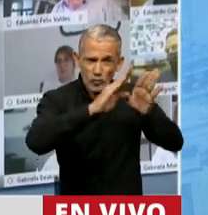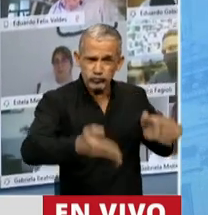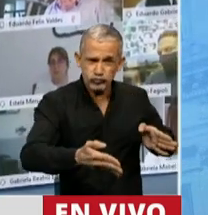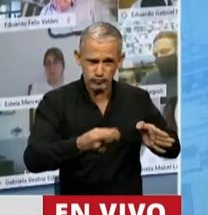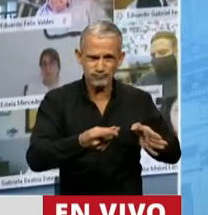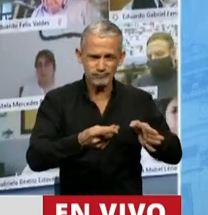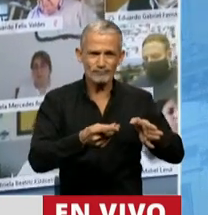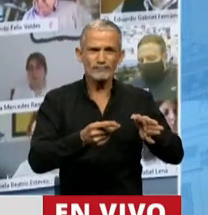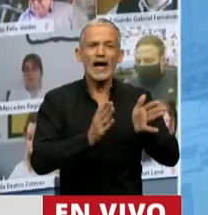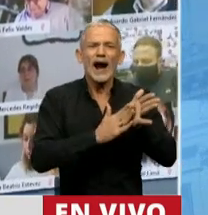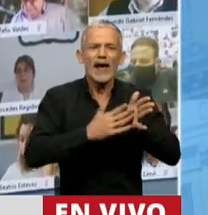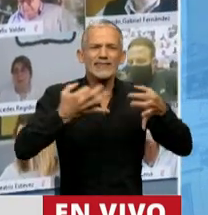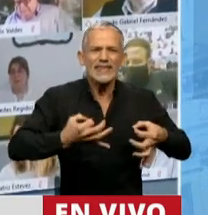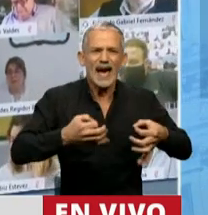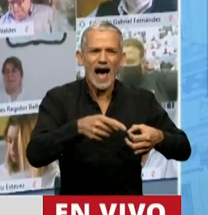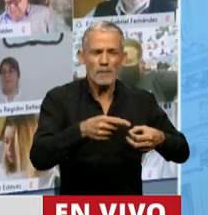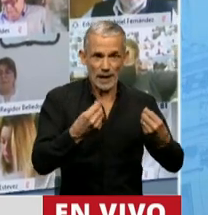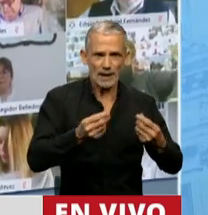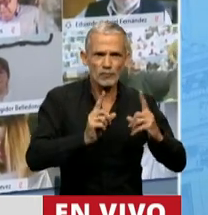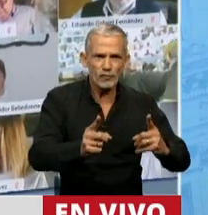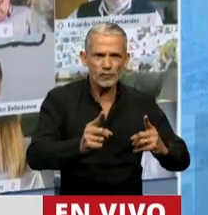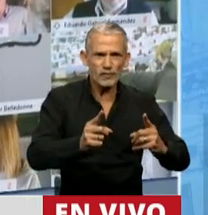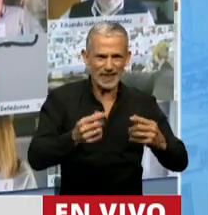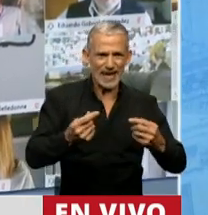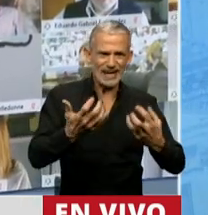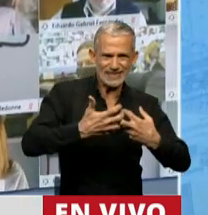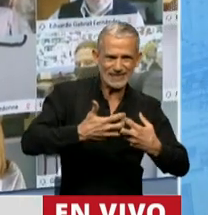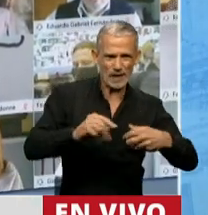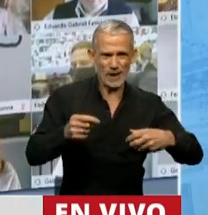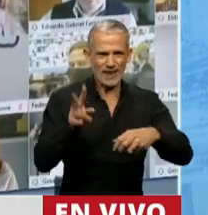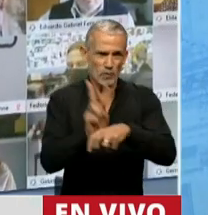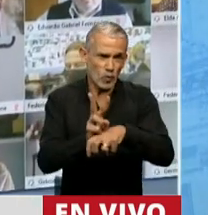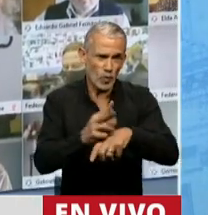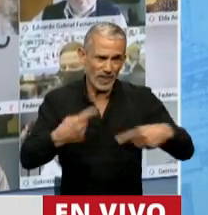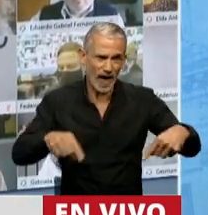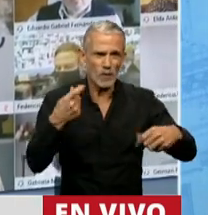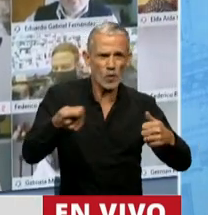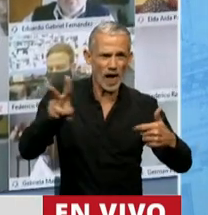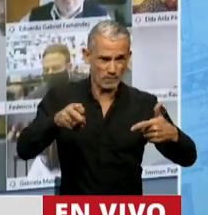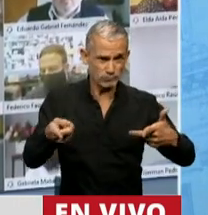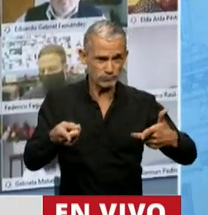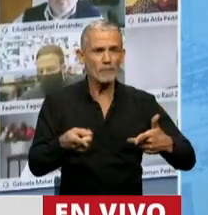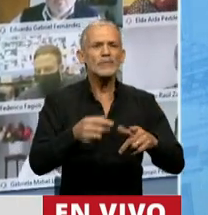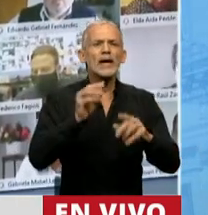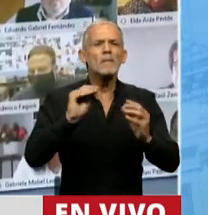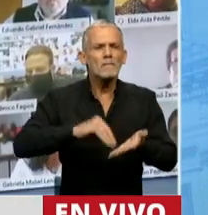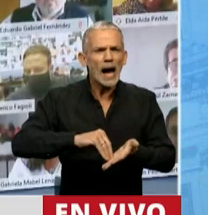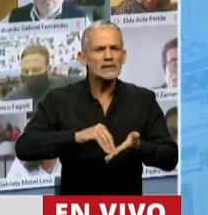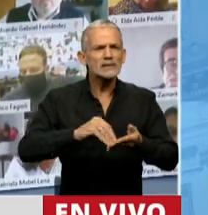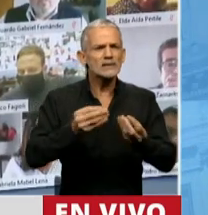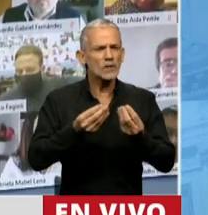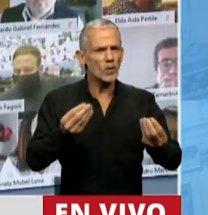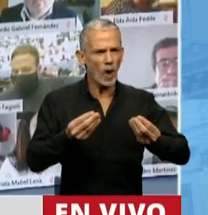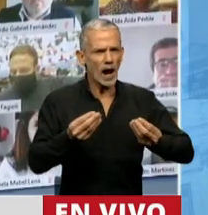de garantía de sustentabilidad del sistema previsional y al mismo tiempo de mantener